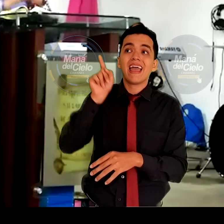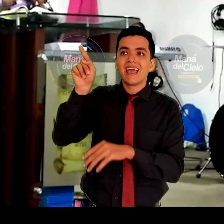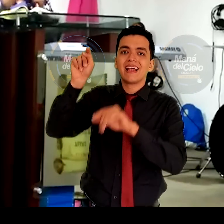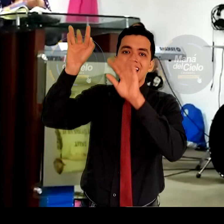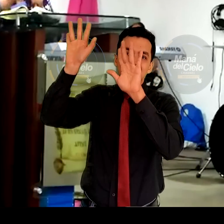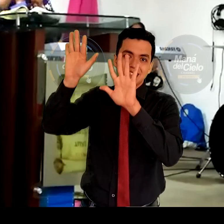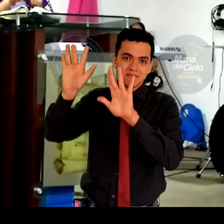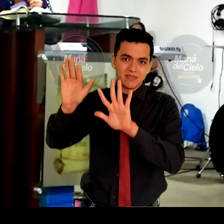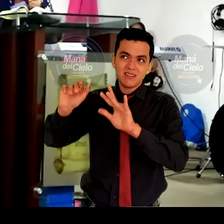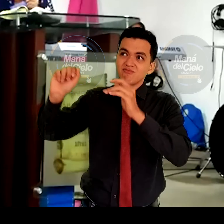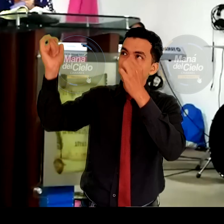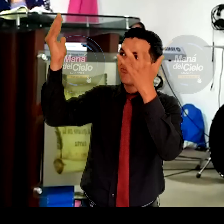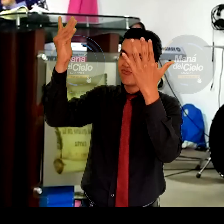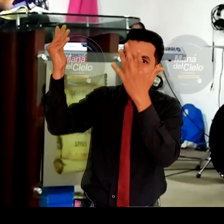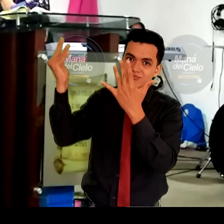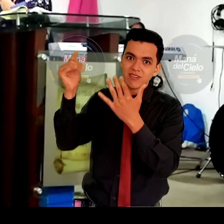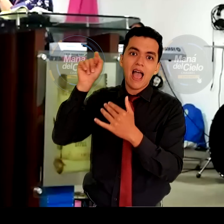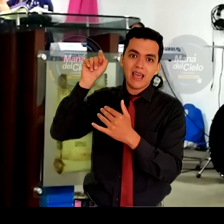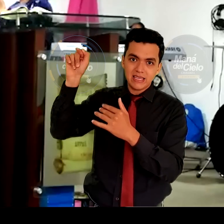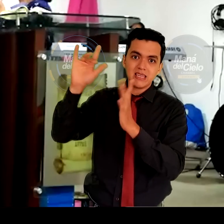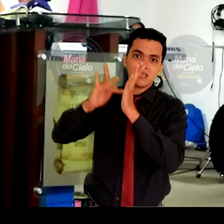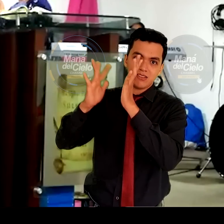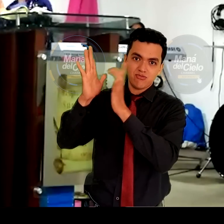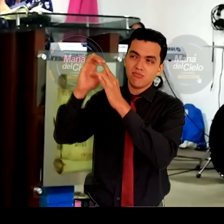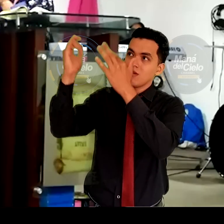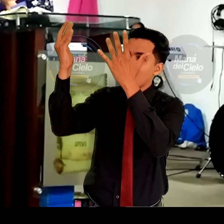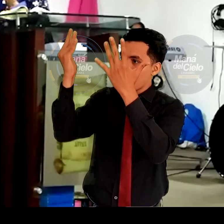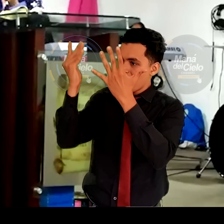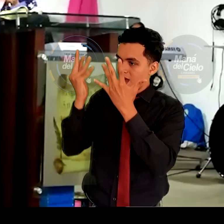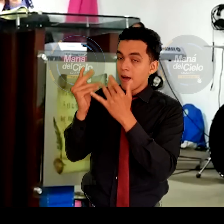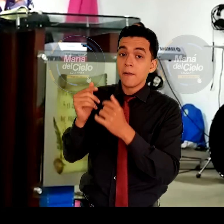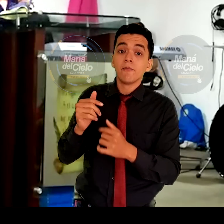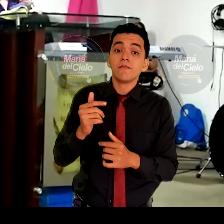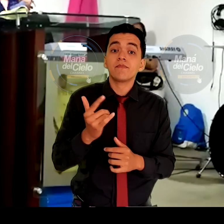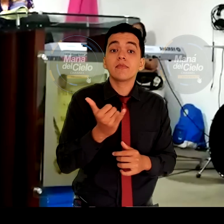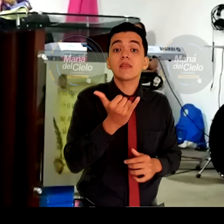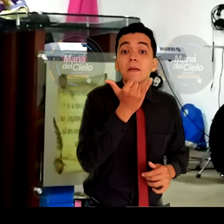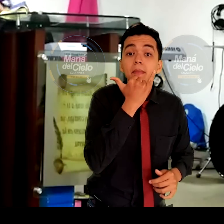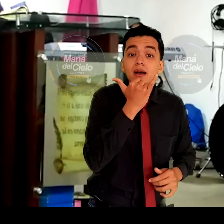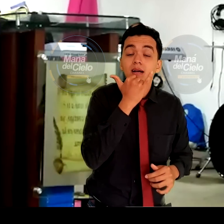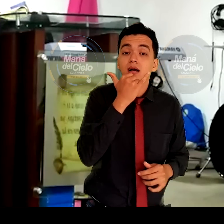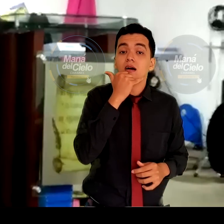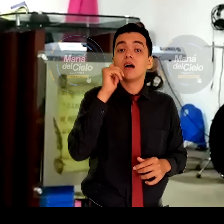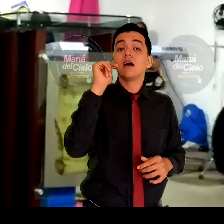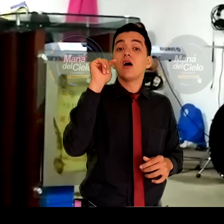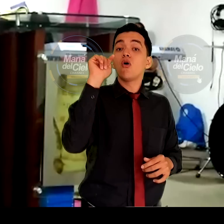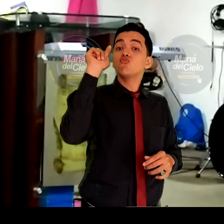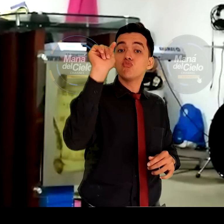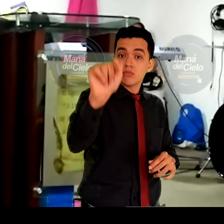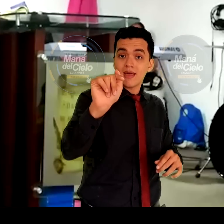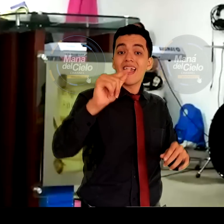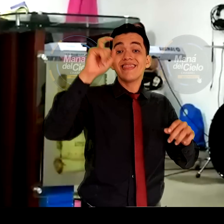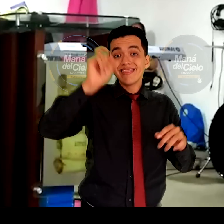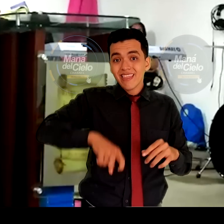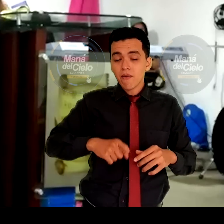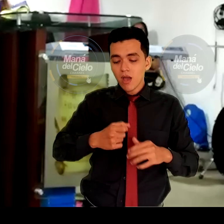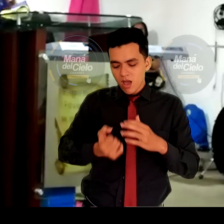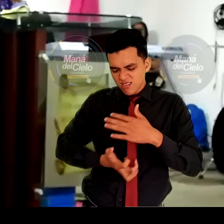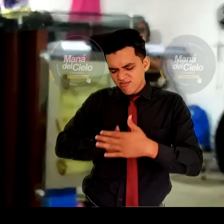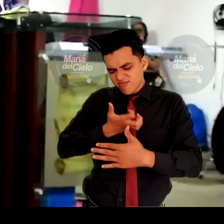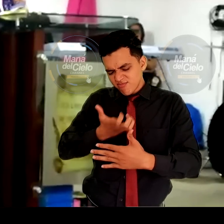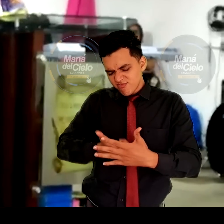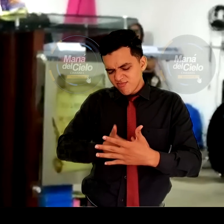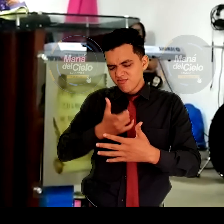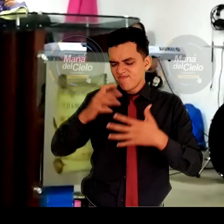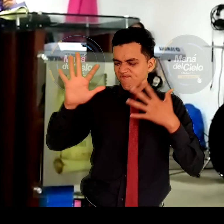por eso el apóstol Pablo dice: y cuando ores, ora en el espíritu, porque lo contrario a la oración en el espíritu es la